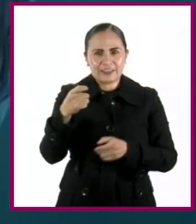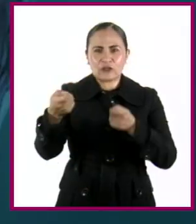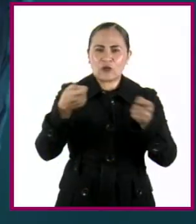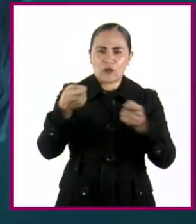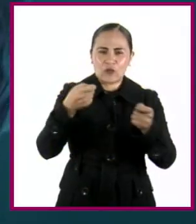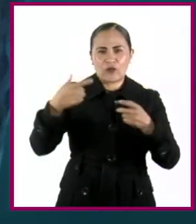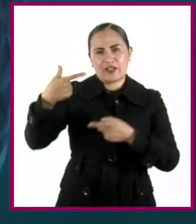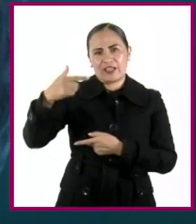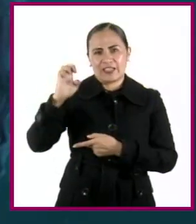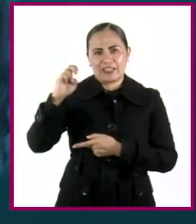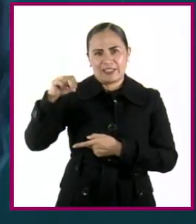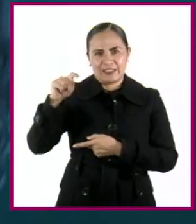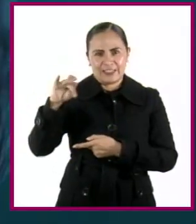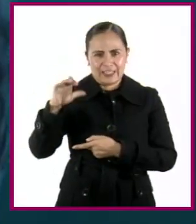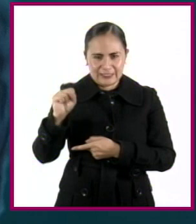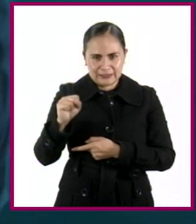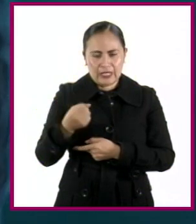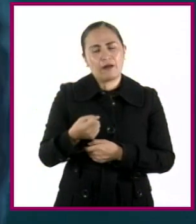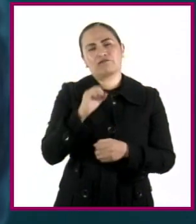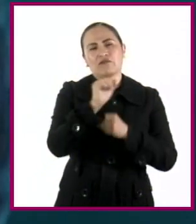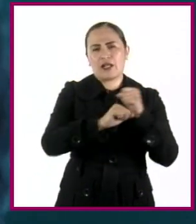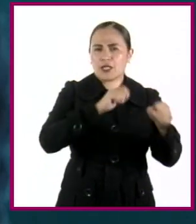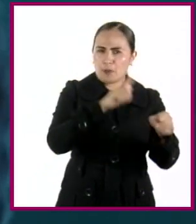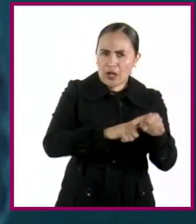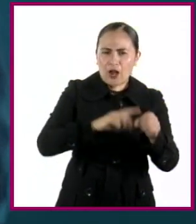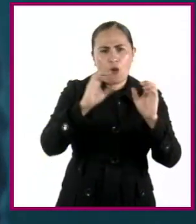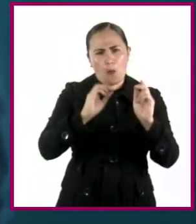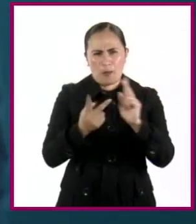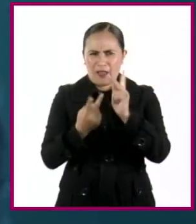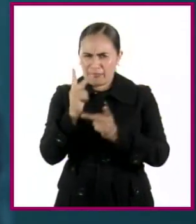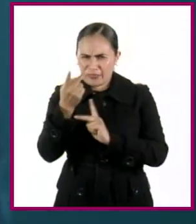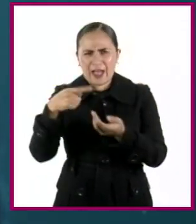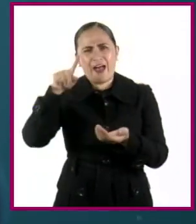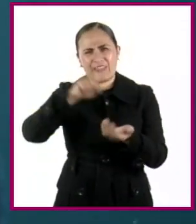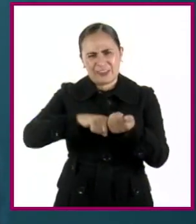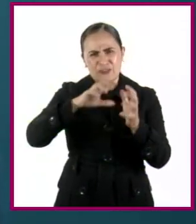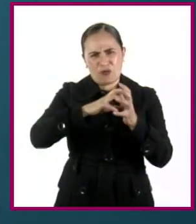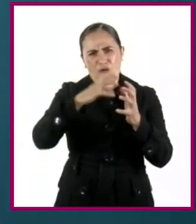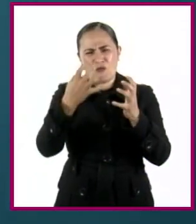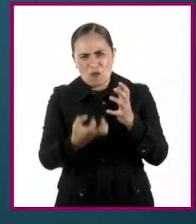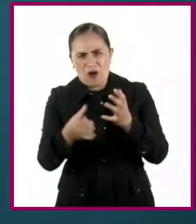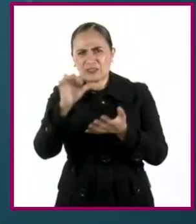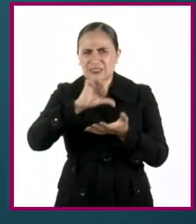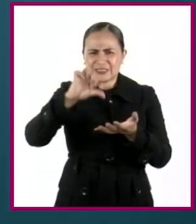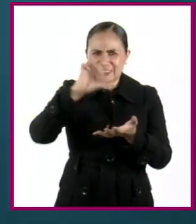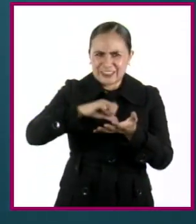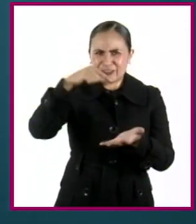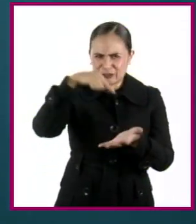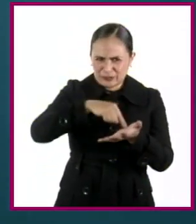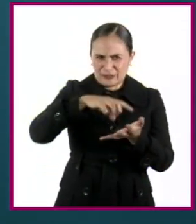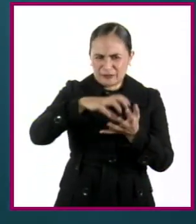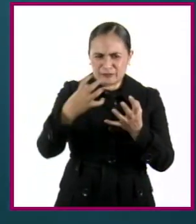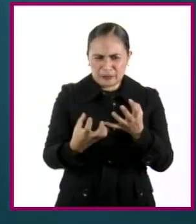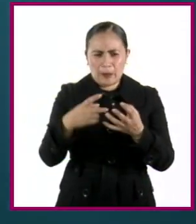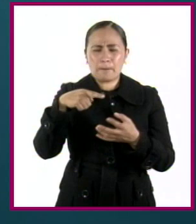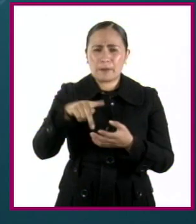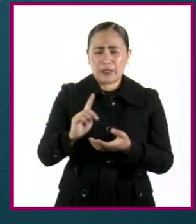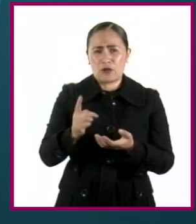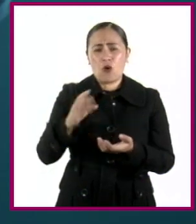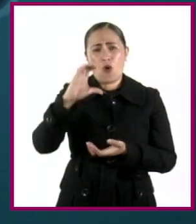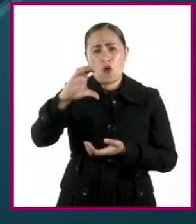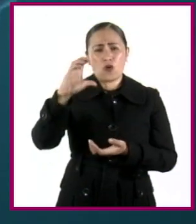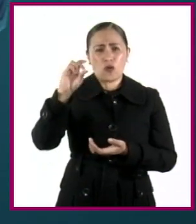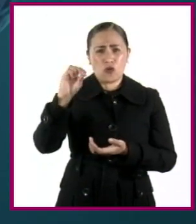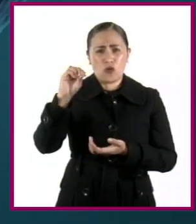En una planta o en un animal existen gran diversidad de células. Sin embargo, el código genético de cada uno es